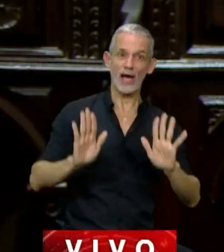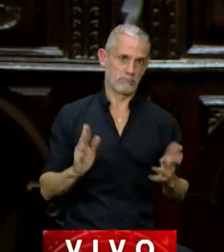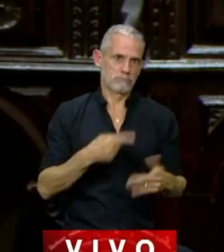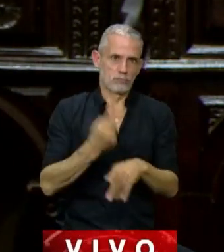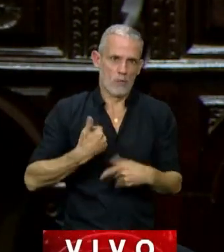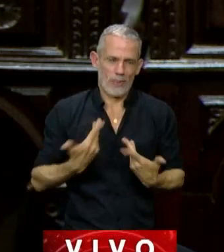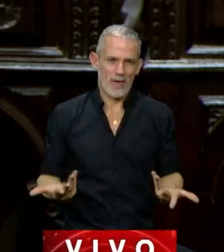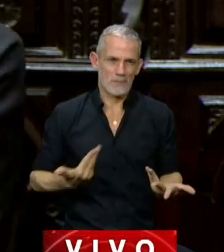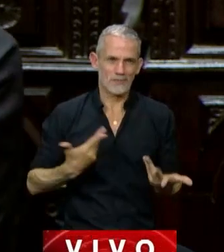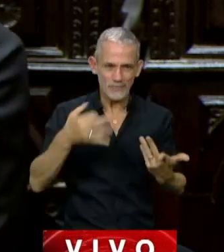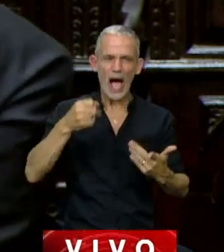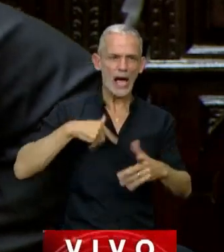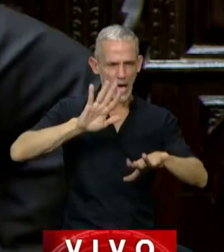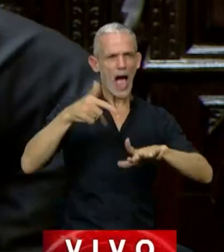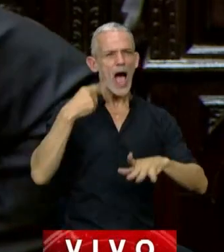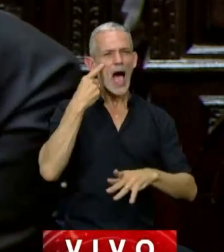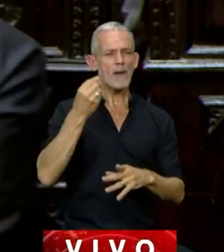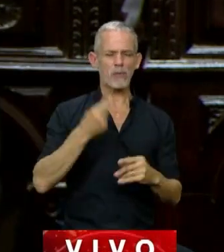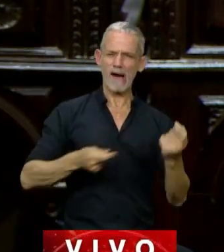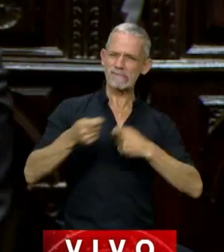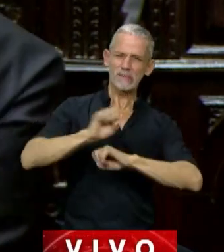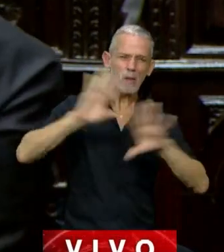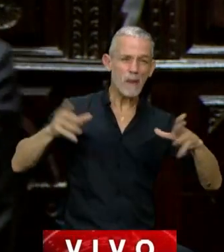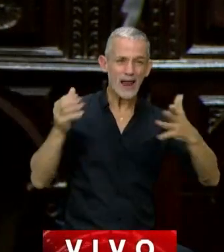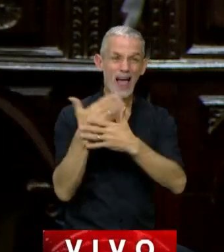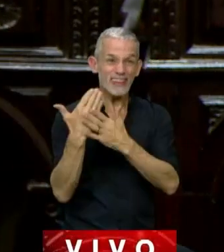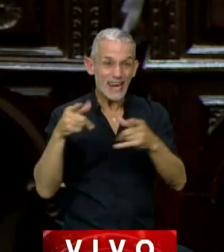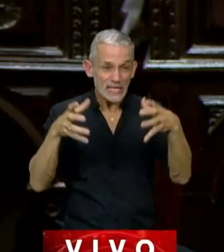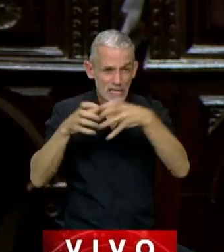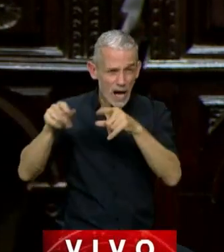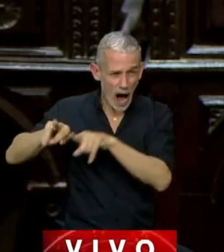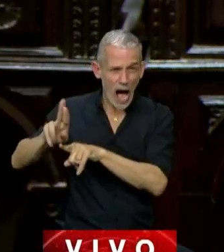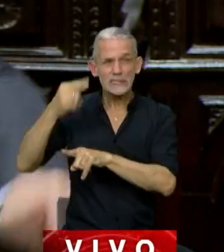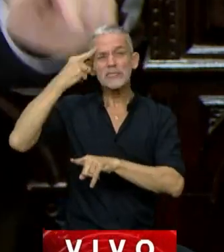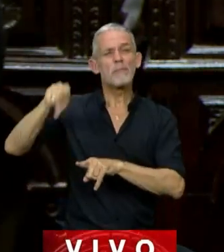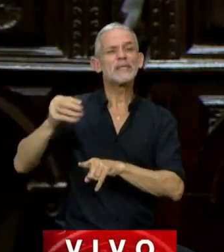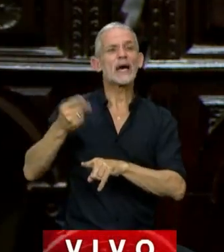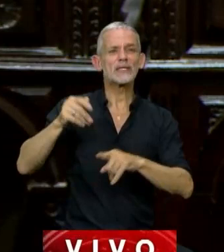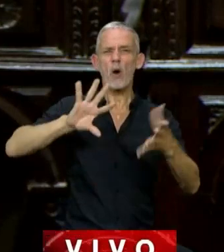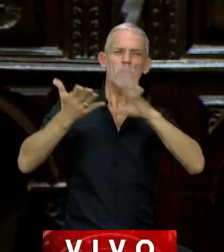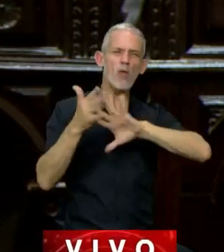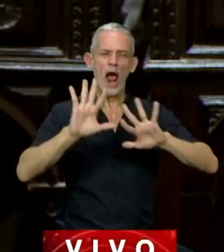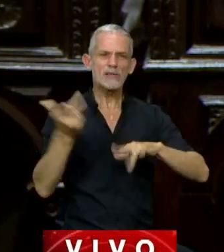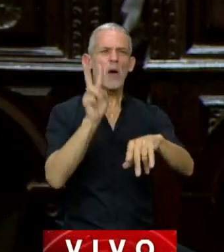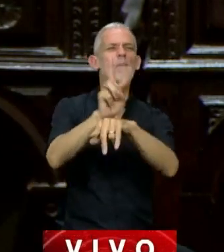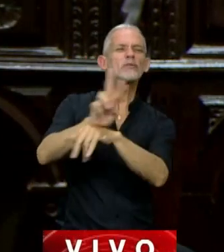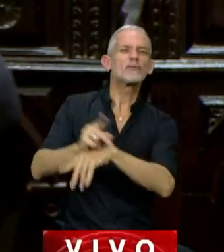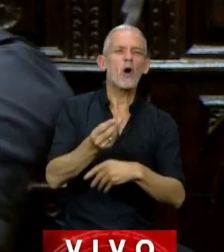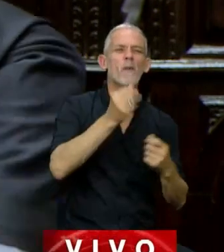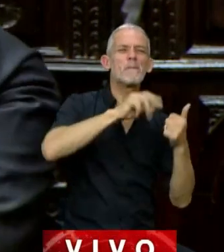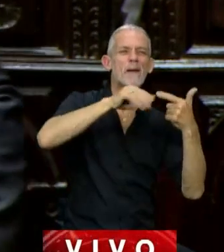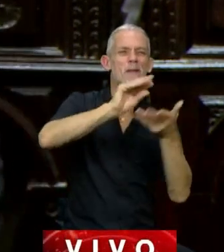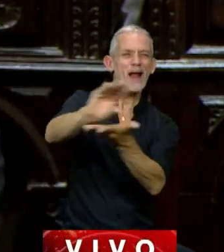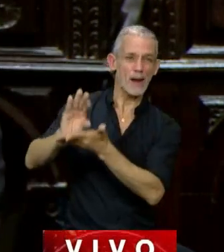desposeídos. Y es acá donde yo encuentro la perversión de un sector de la derecha argentina que piensa que en este modelo de protección social están